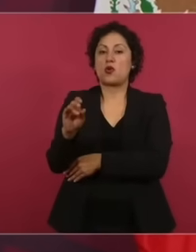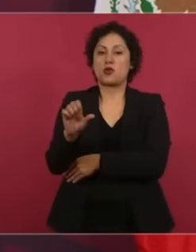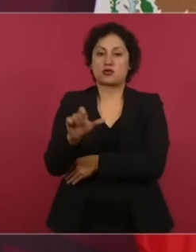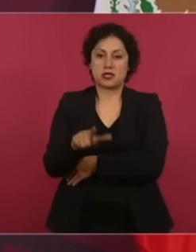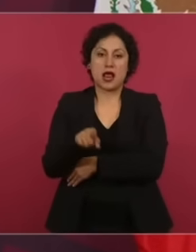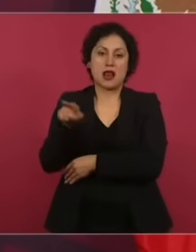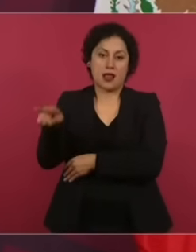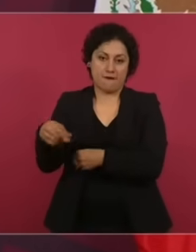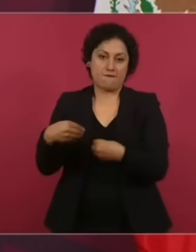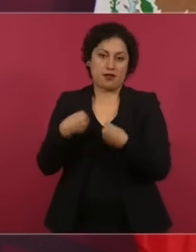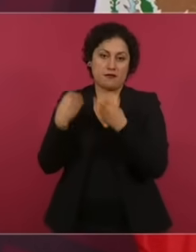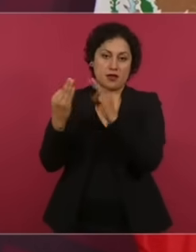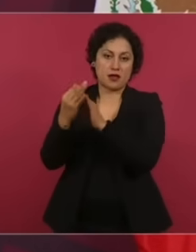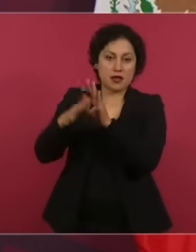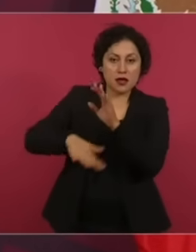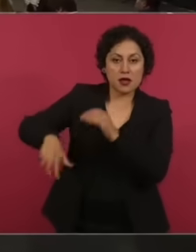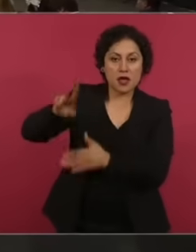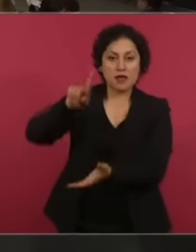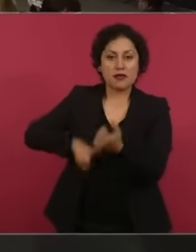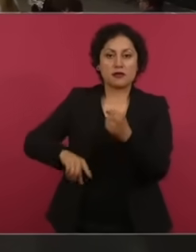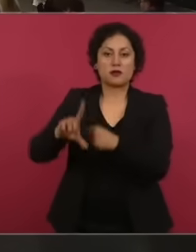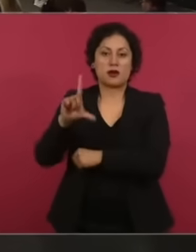Lacandona,